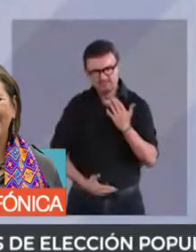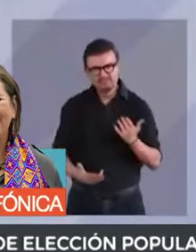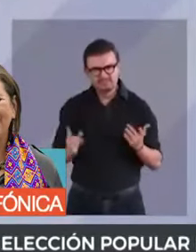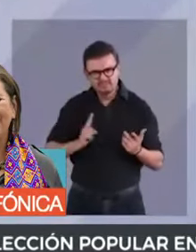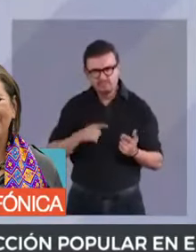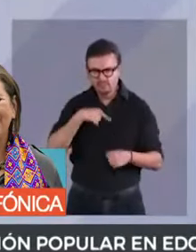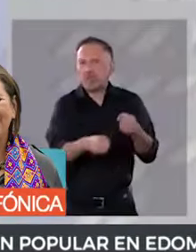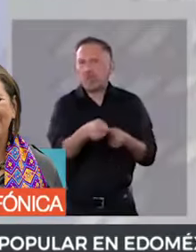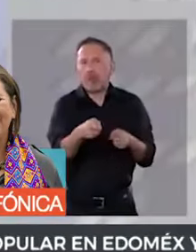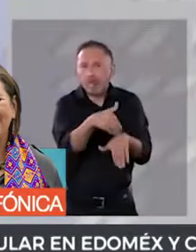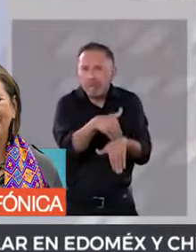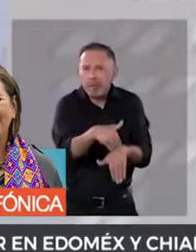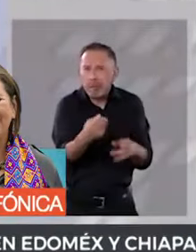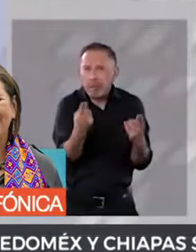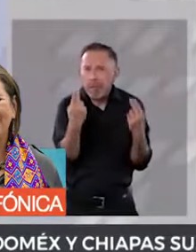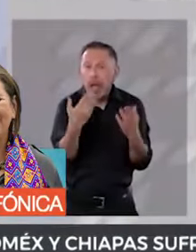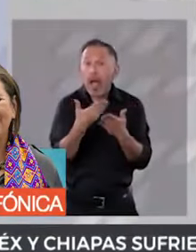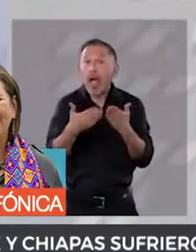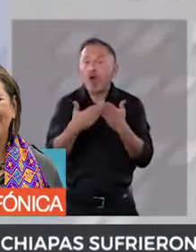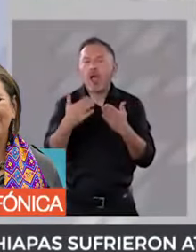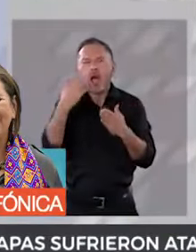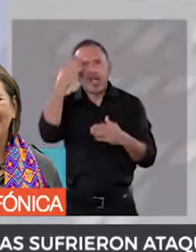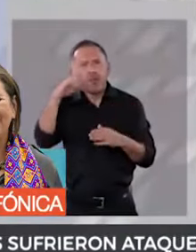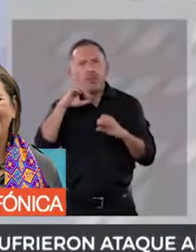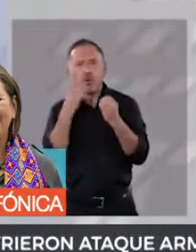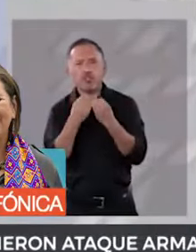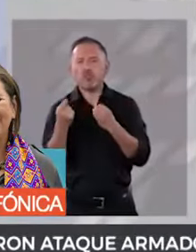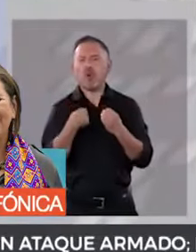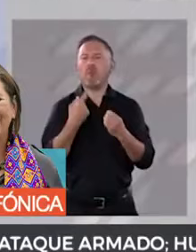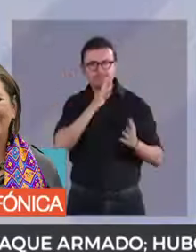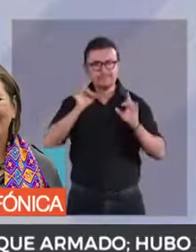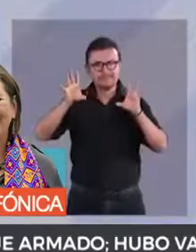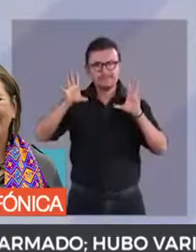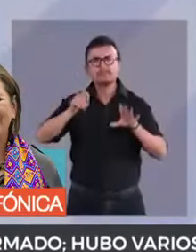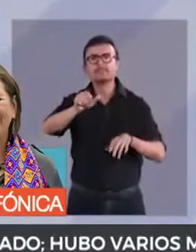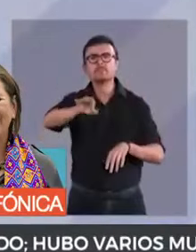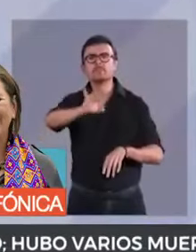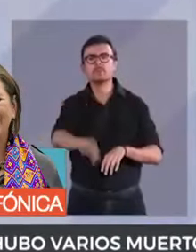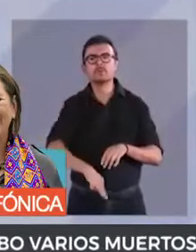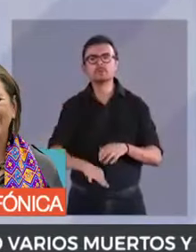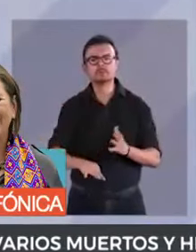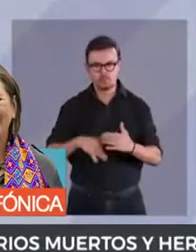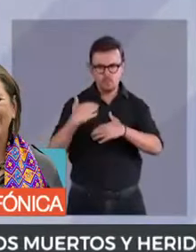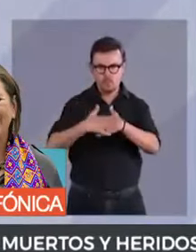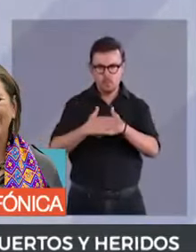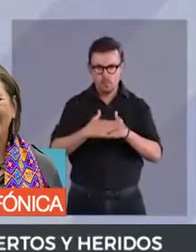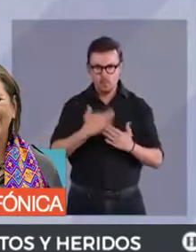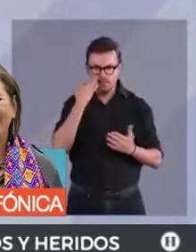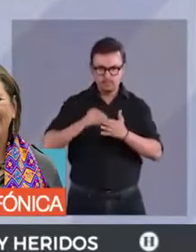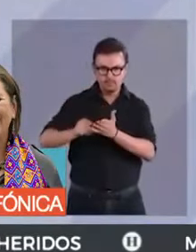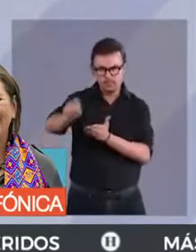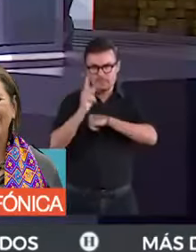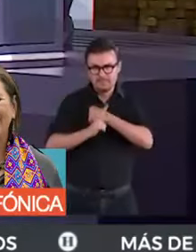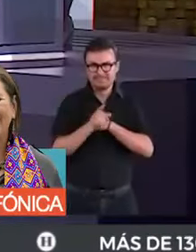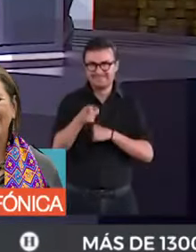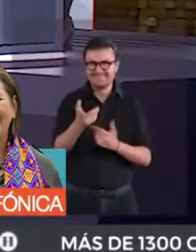tienen que atacar los dos. Yo sabía que ella no iba a contestar absolutamente nada, que no se iba a salir de su script, pero sí que quedara claro